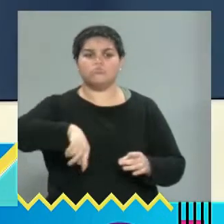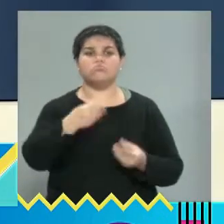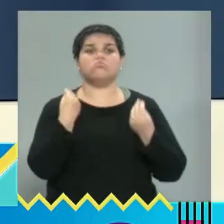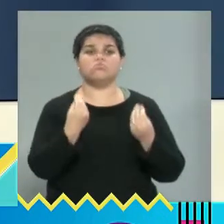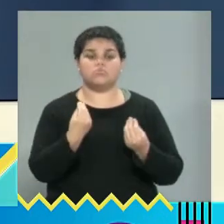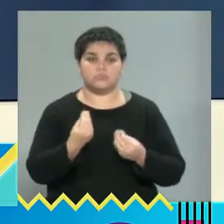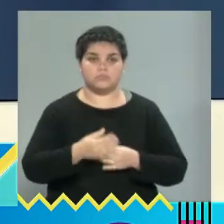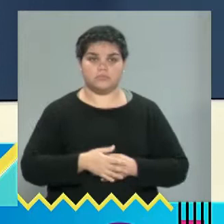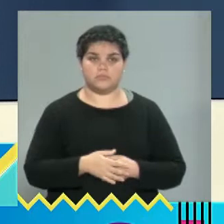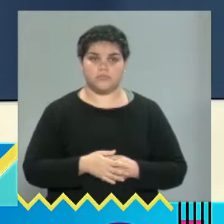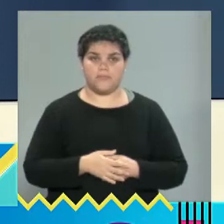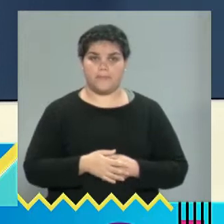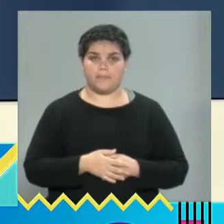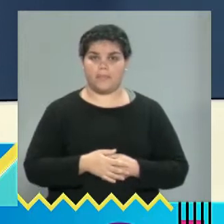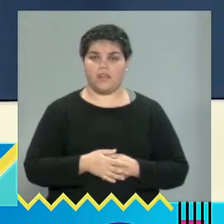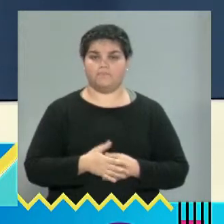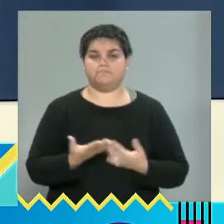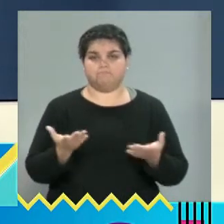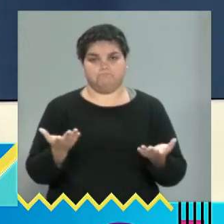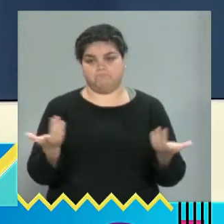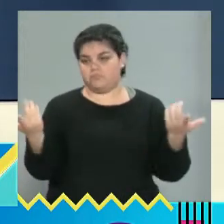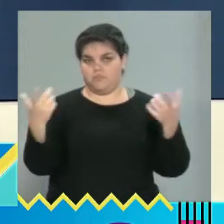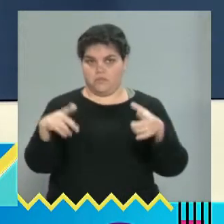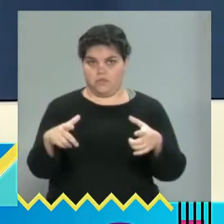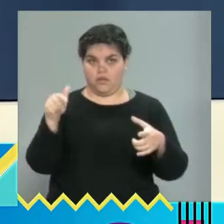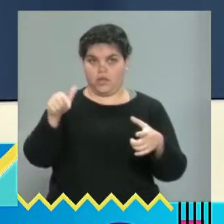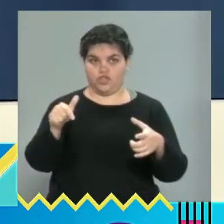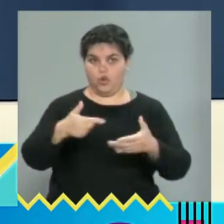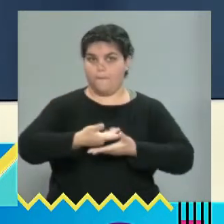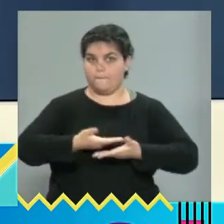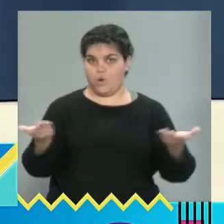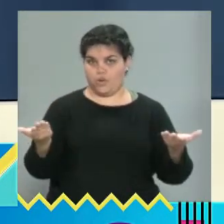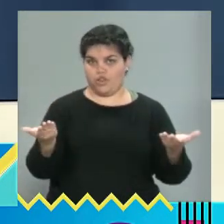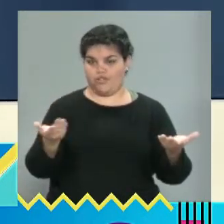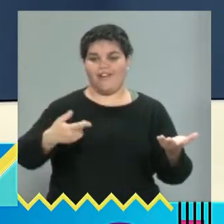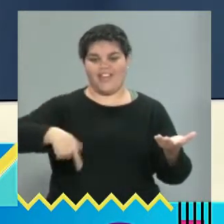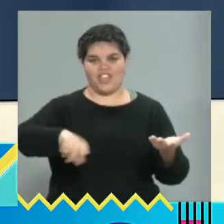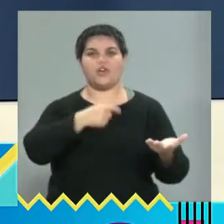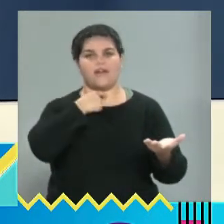Mira, si ha habido una reunión y la han hecho pública es porque querían que fuera pública.